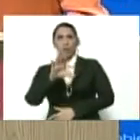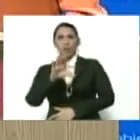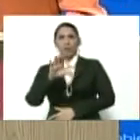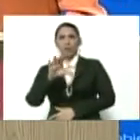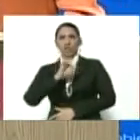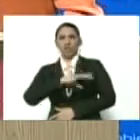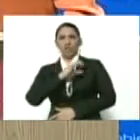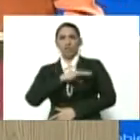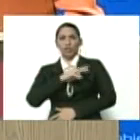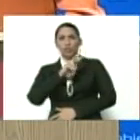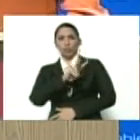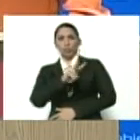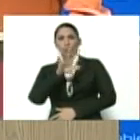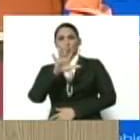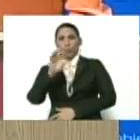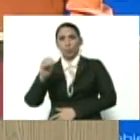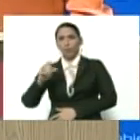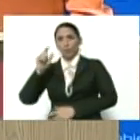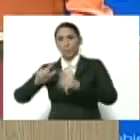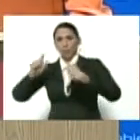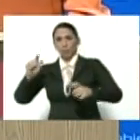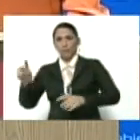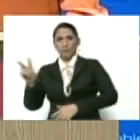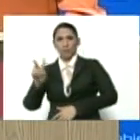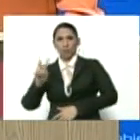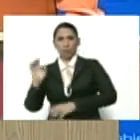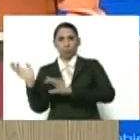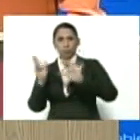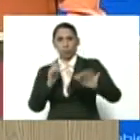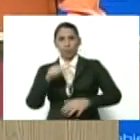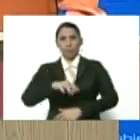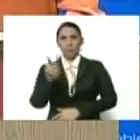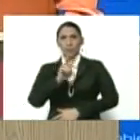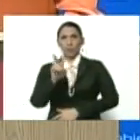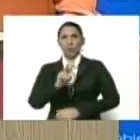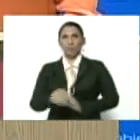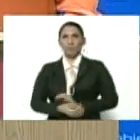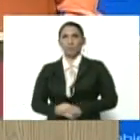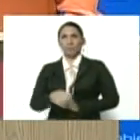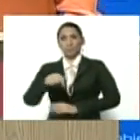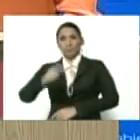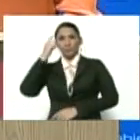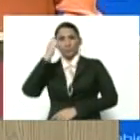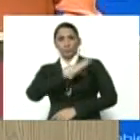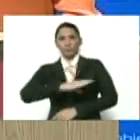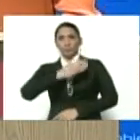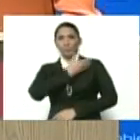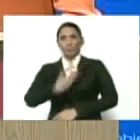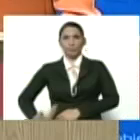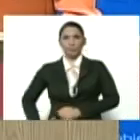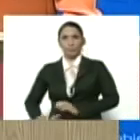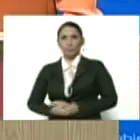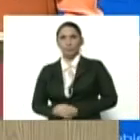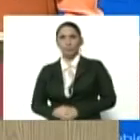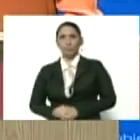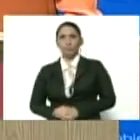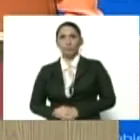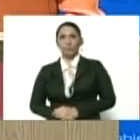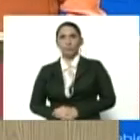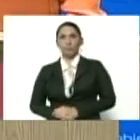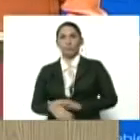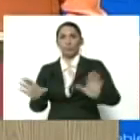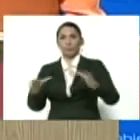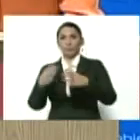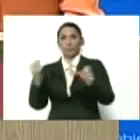Chile 250 connacionales. El día de hoy la Comisión Presidencial sostuvo una reunión